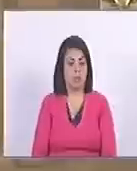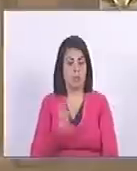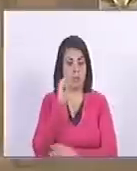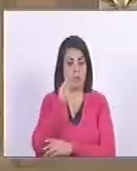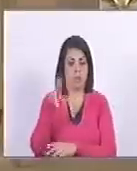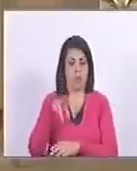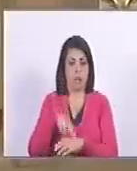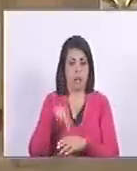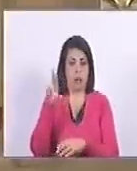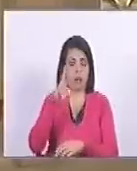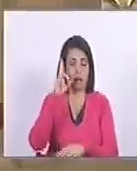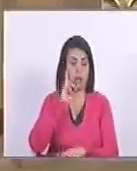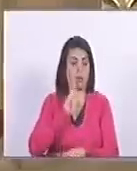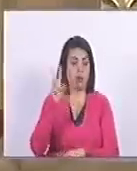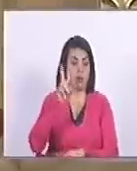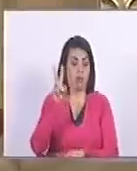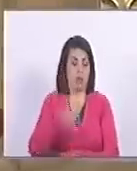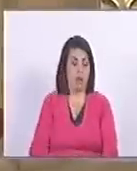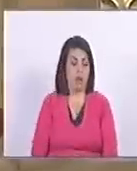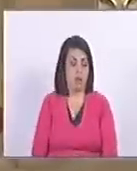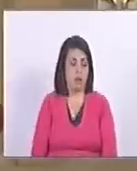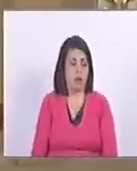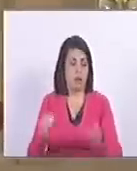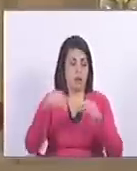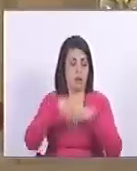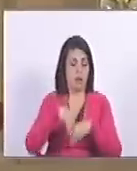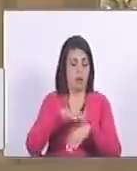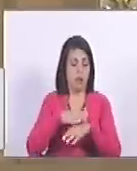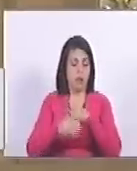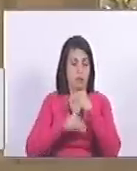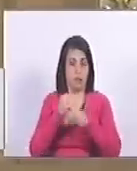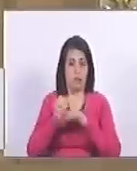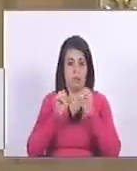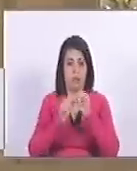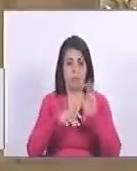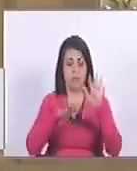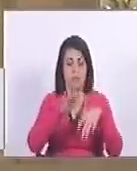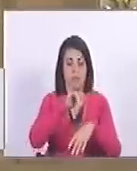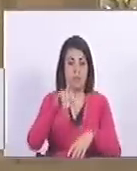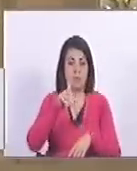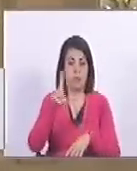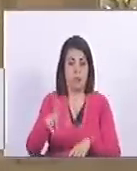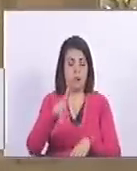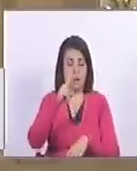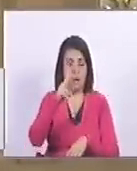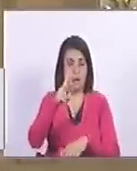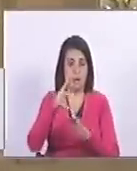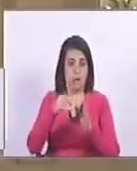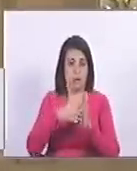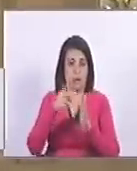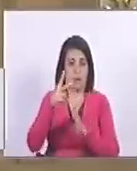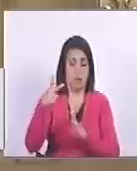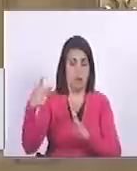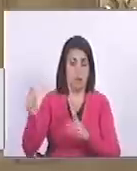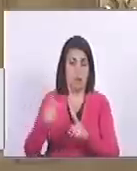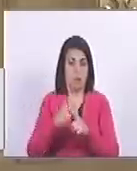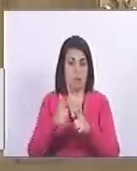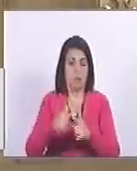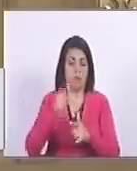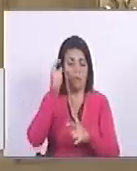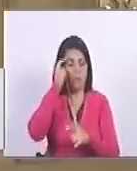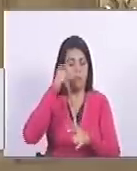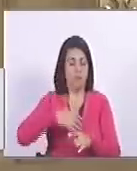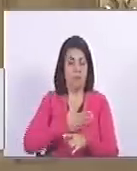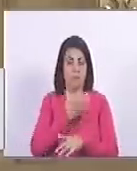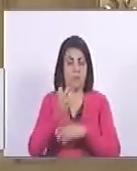Asamblea Nacional de la República Bolivariana de Venezuela, acuerdo con motivo de establecer el 15 de julio como el Día del Canto Coral en la República Bolivariana de